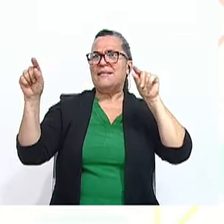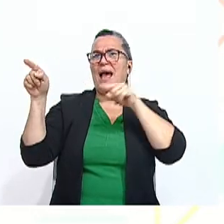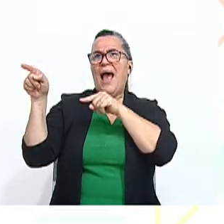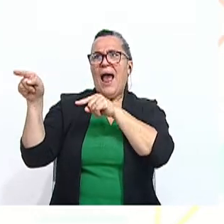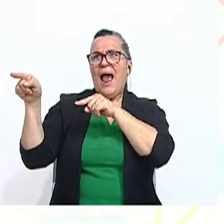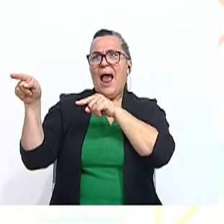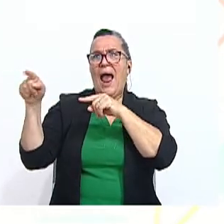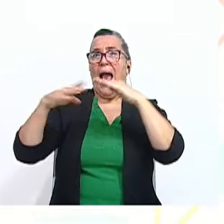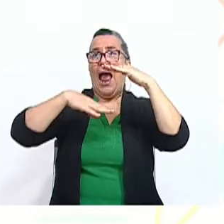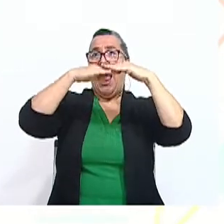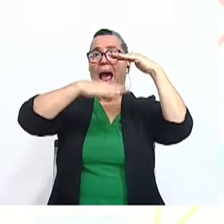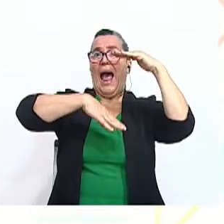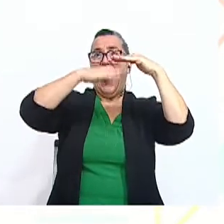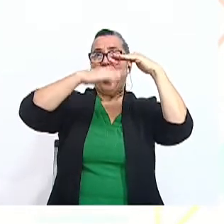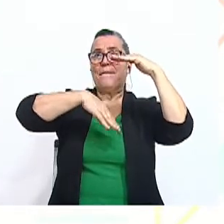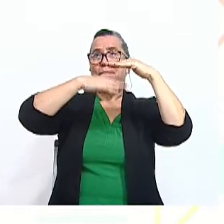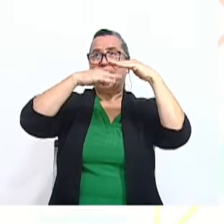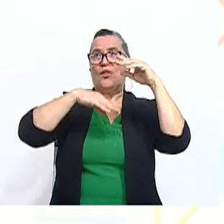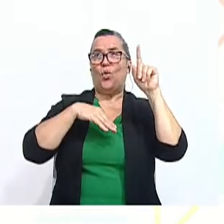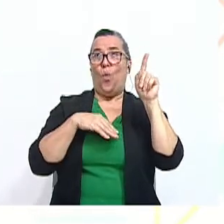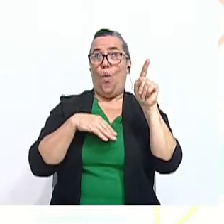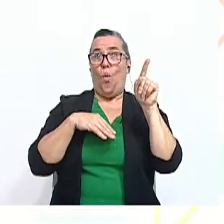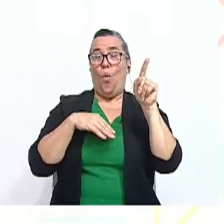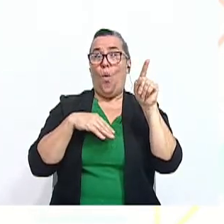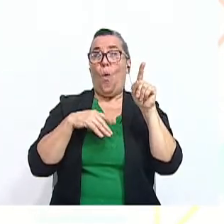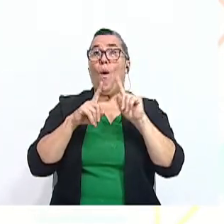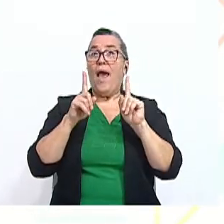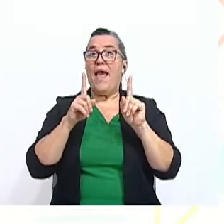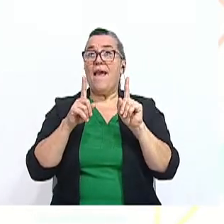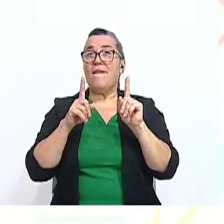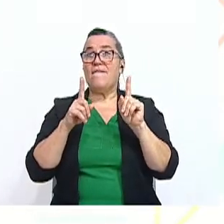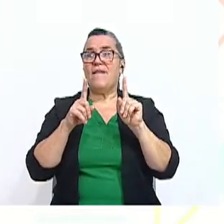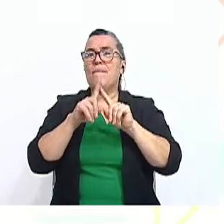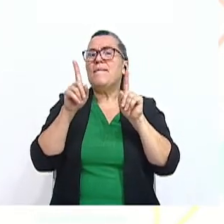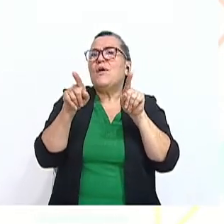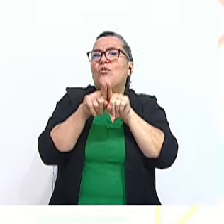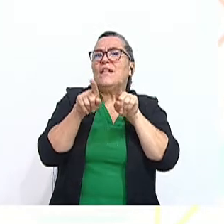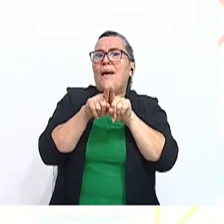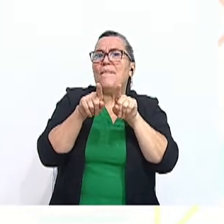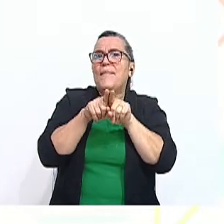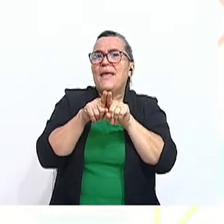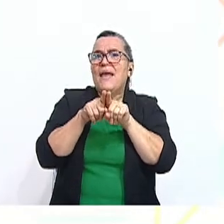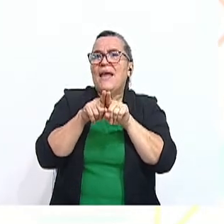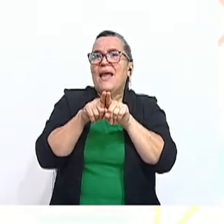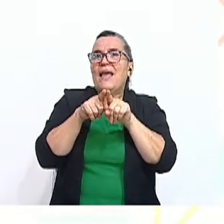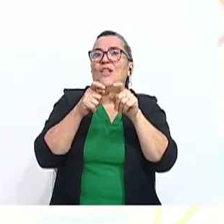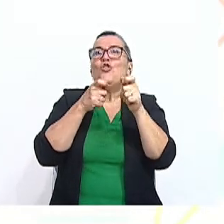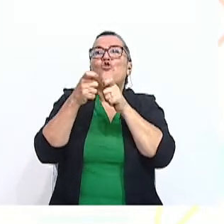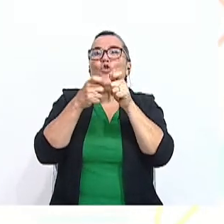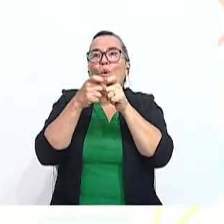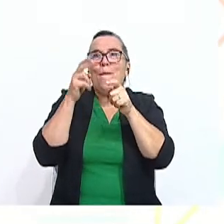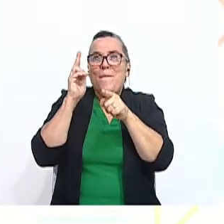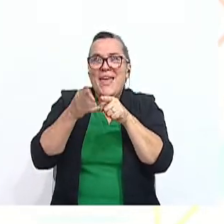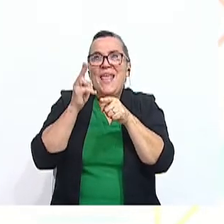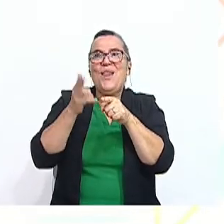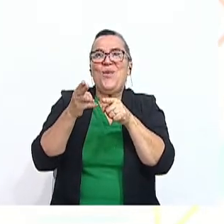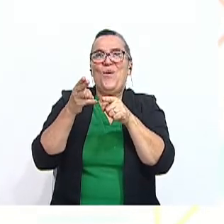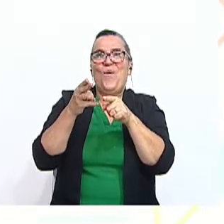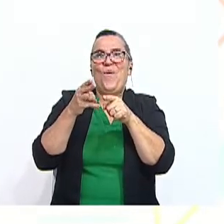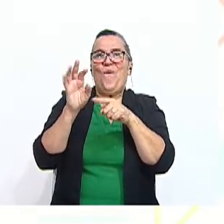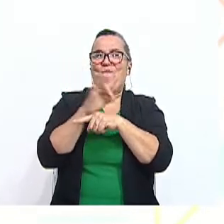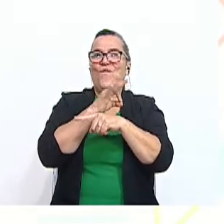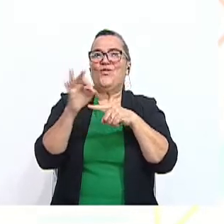F. Pero, además de ser el ámbito de F, es el dominio ¿del cuál función? De